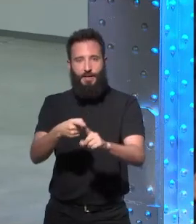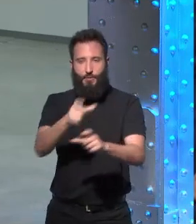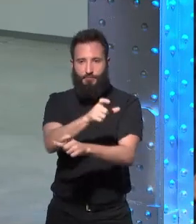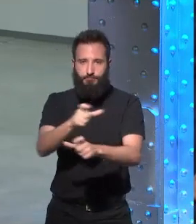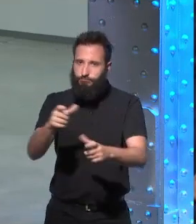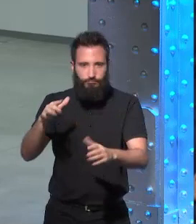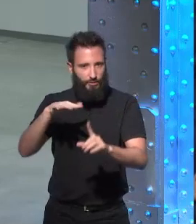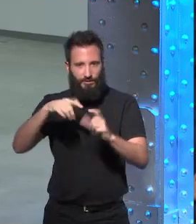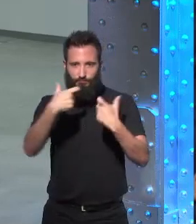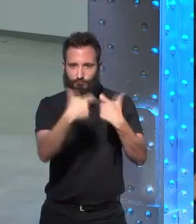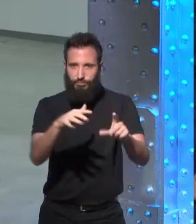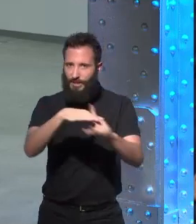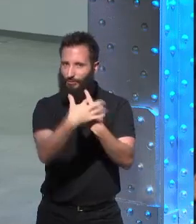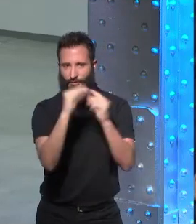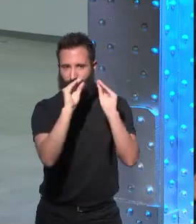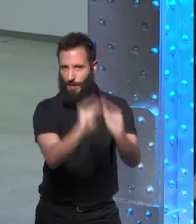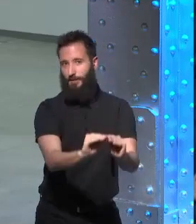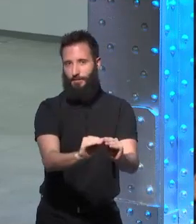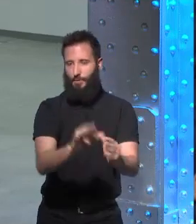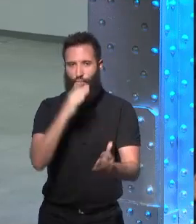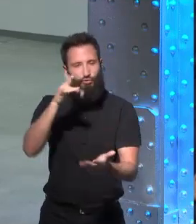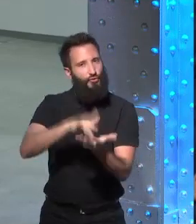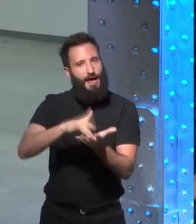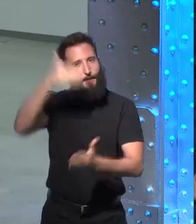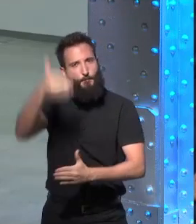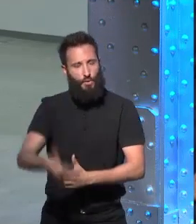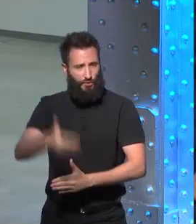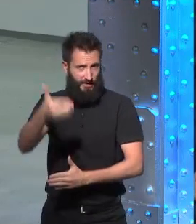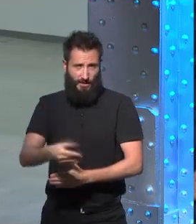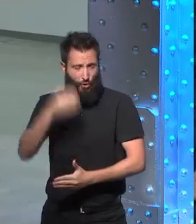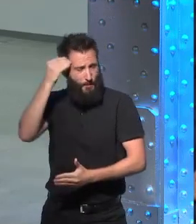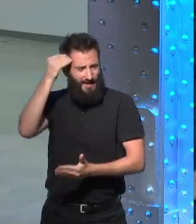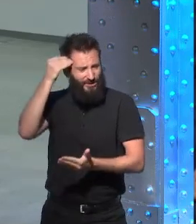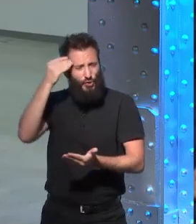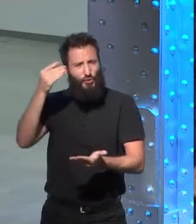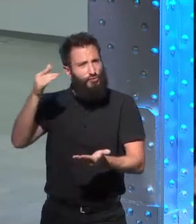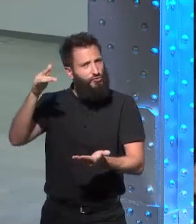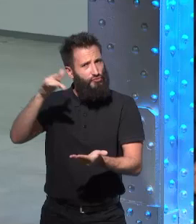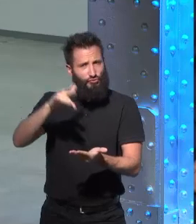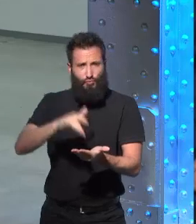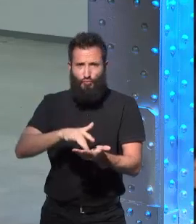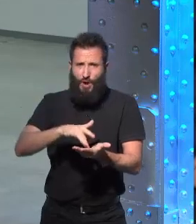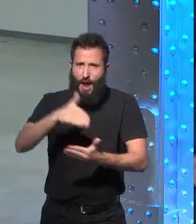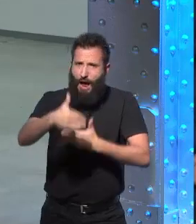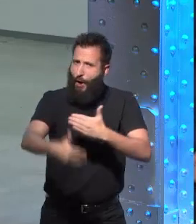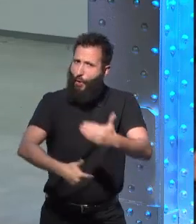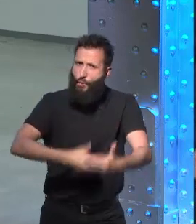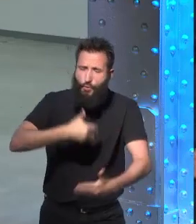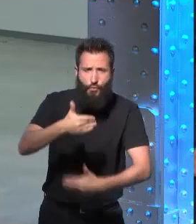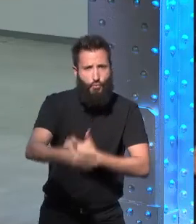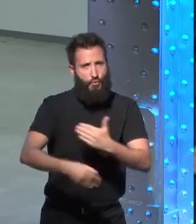este aspecto concretamente, ¿no? Lo cual creo que es un avance importante. Desde luego, creo que se ha avanzado muchísimo en la